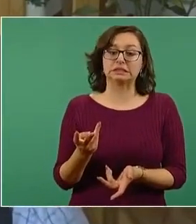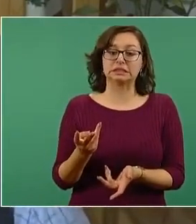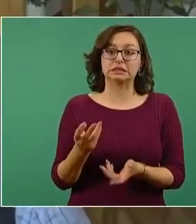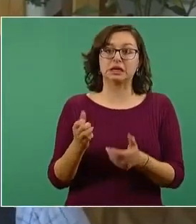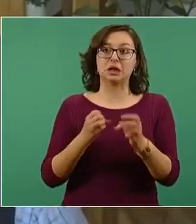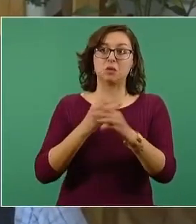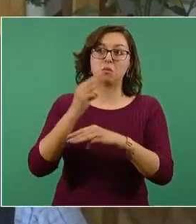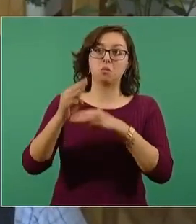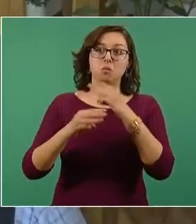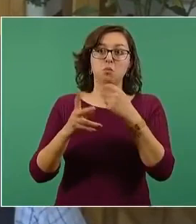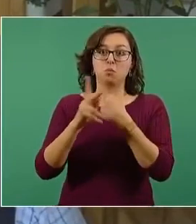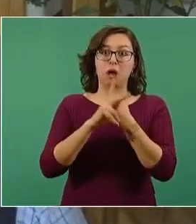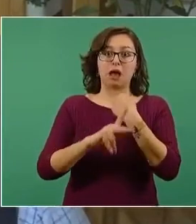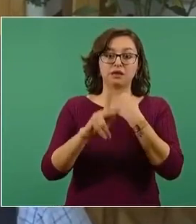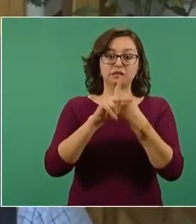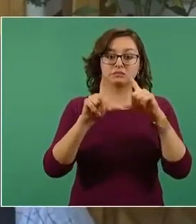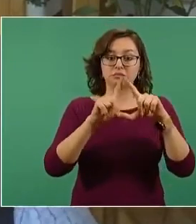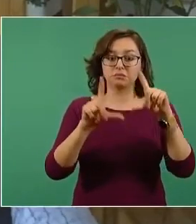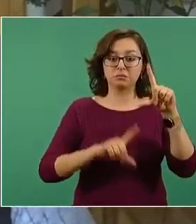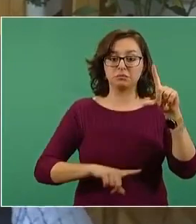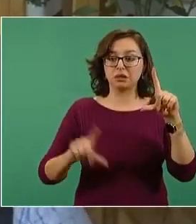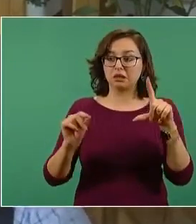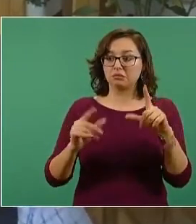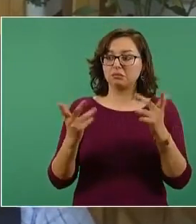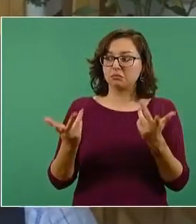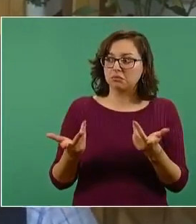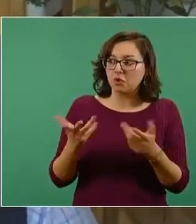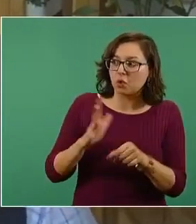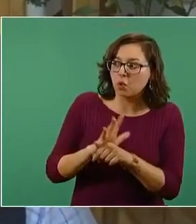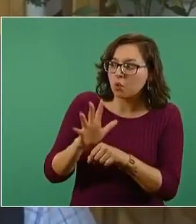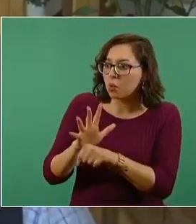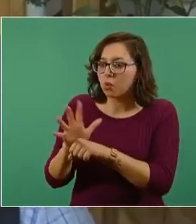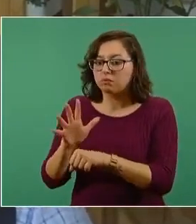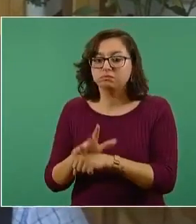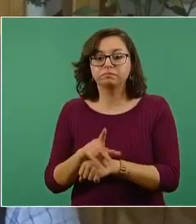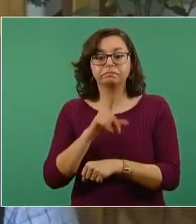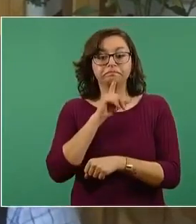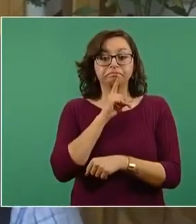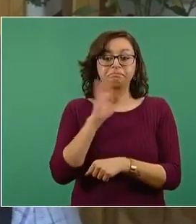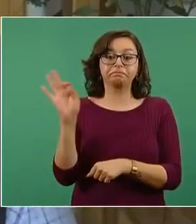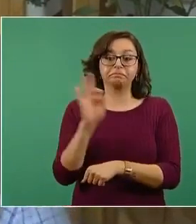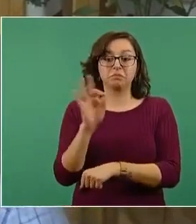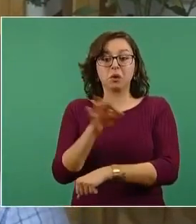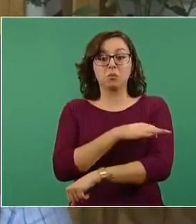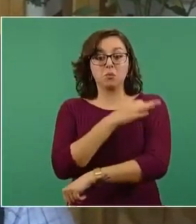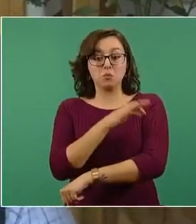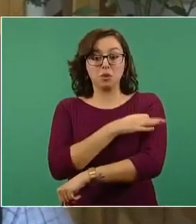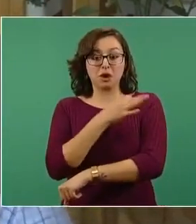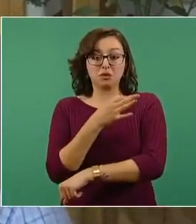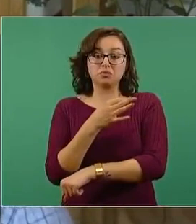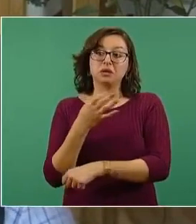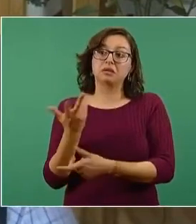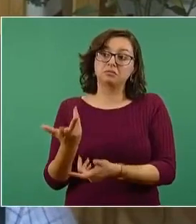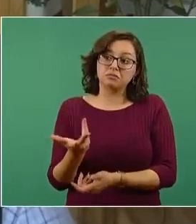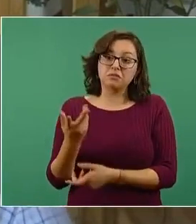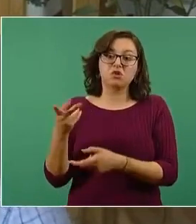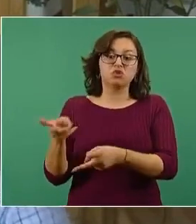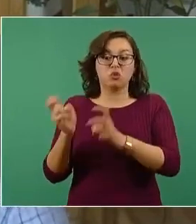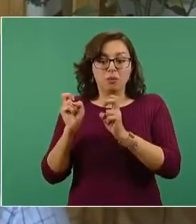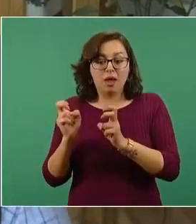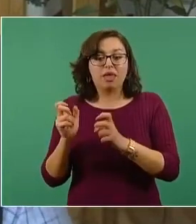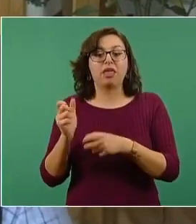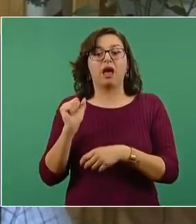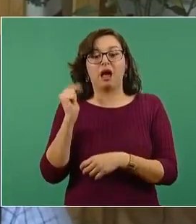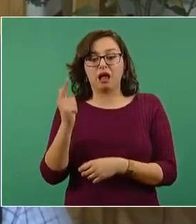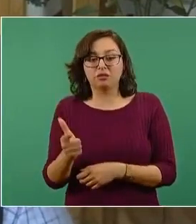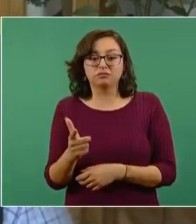parte del país hasta el momento, y que pudiera ser sí alguna vacuna parte del mercado negro, recuerde usted que